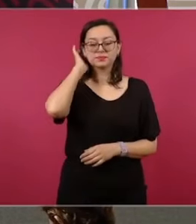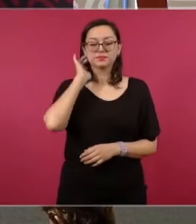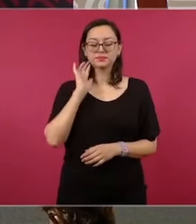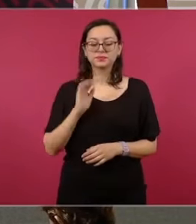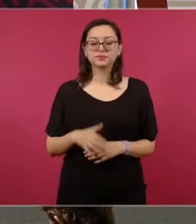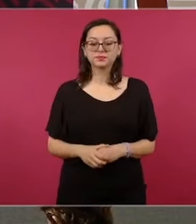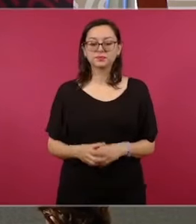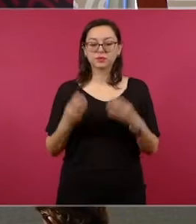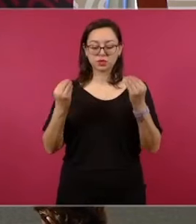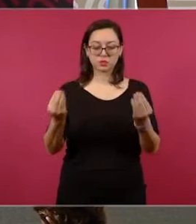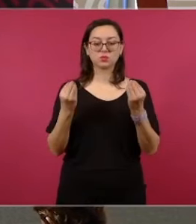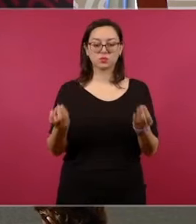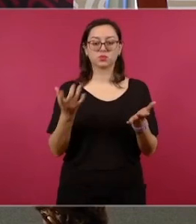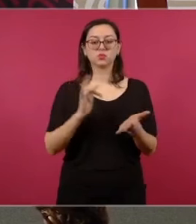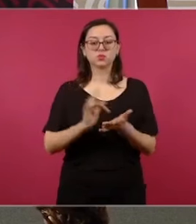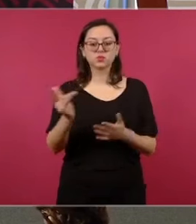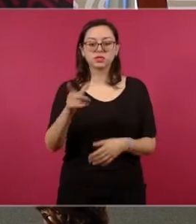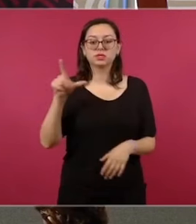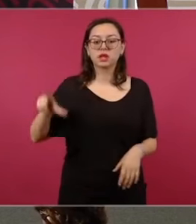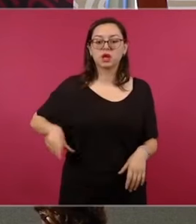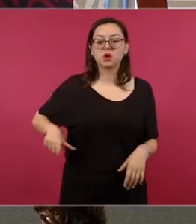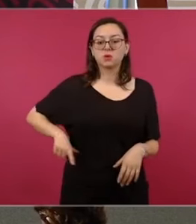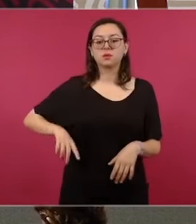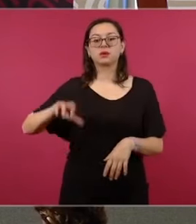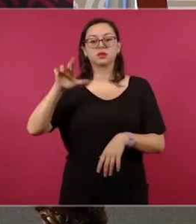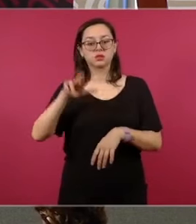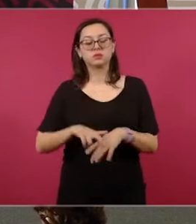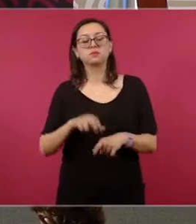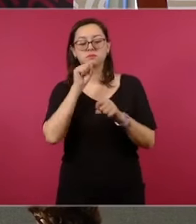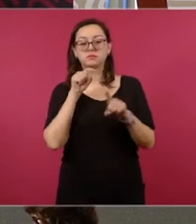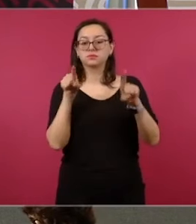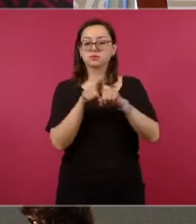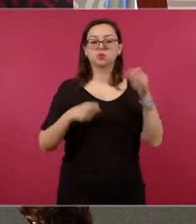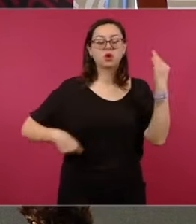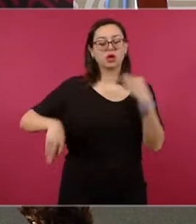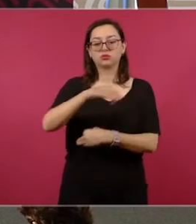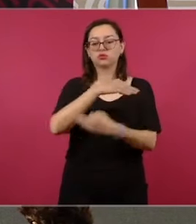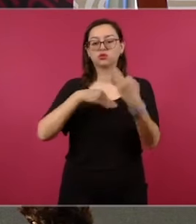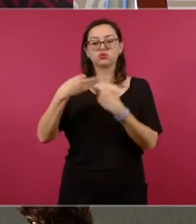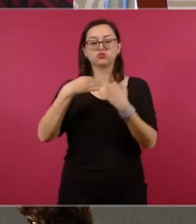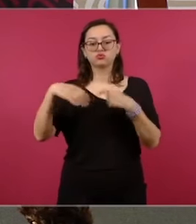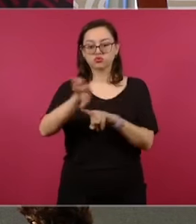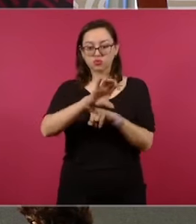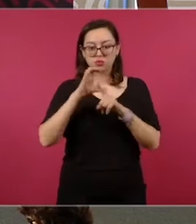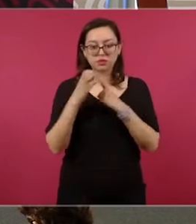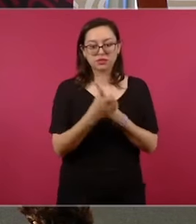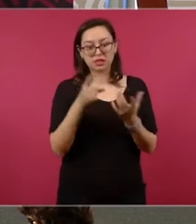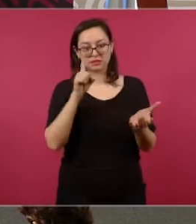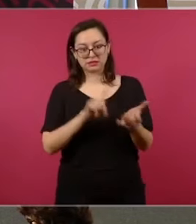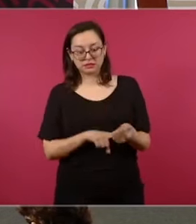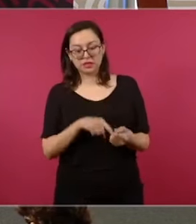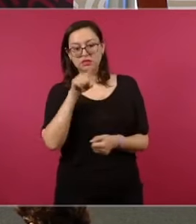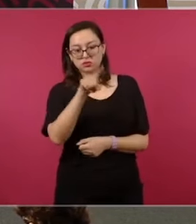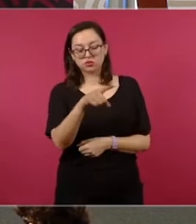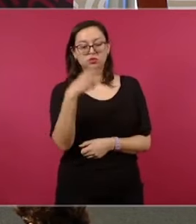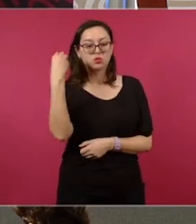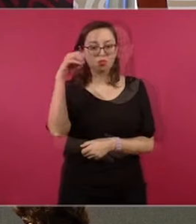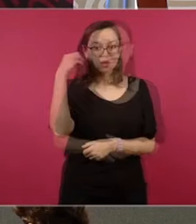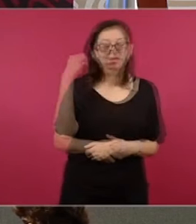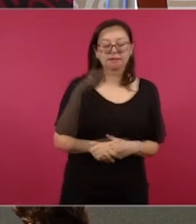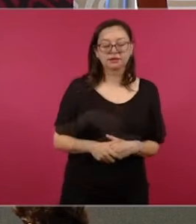Muchas gracias, gobernador Jara, y a todos los integrantes de los comités de la clínica Es Nuestra. También está Nancy Ortiz